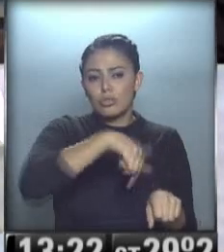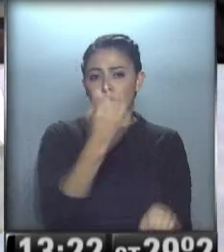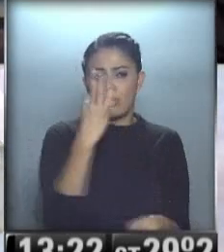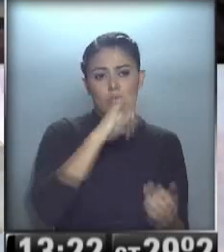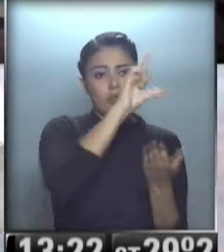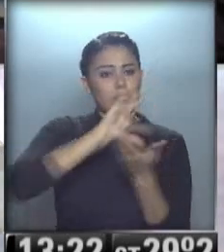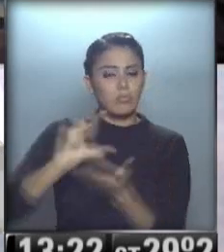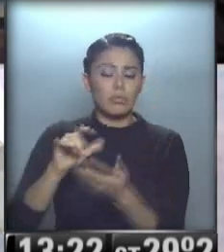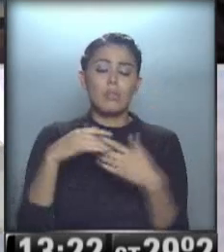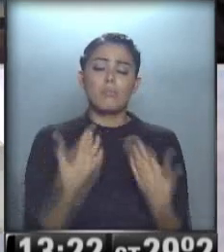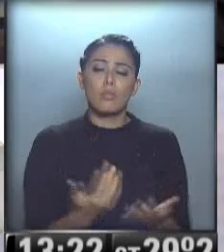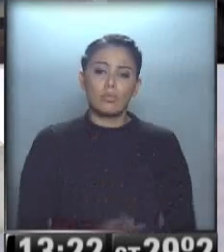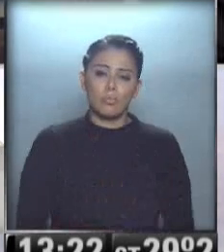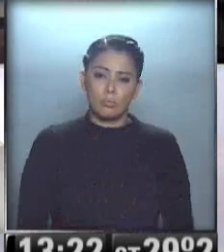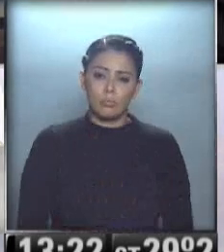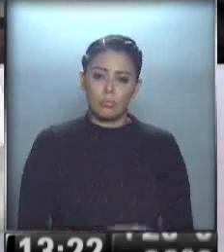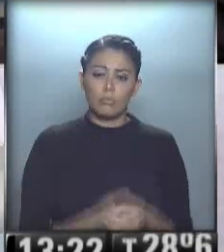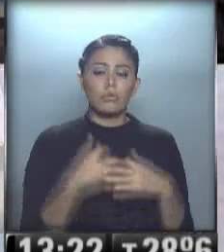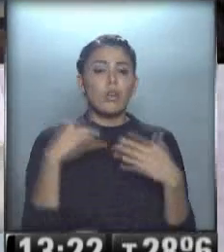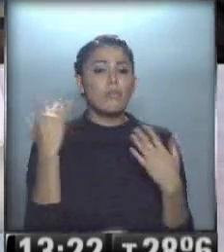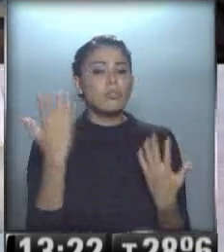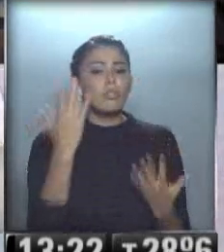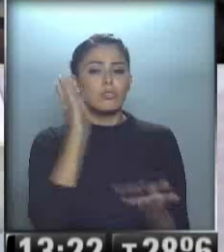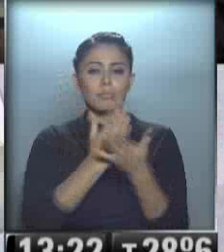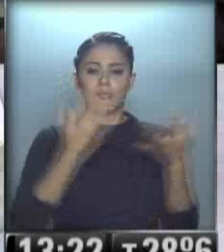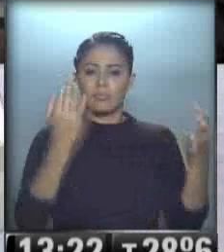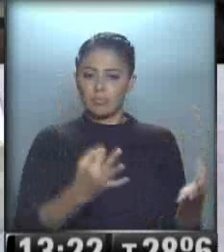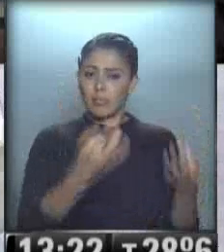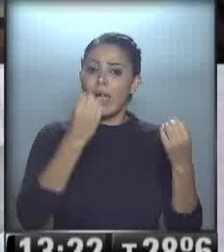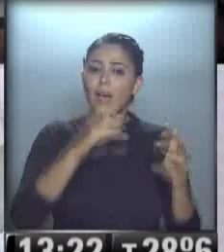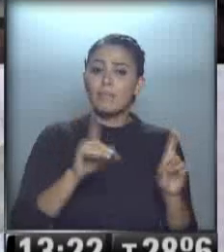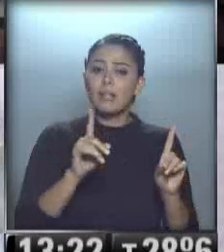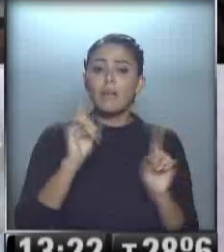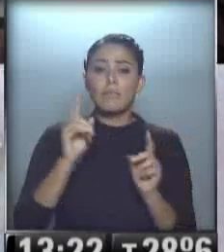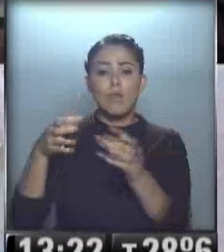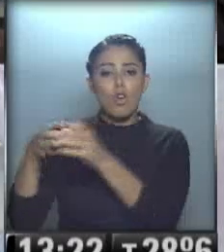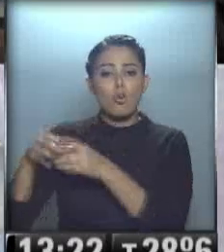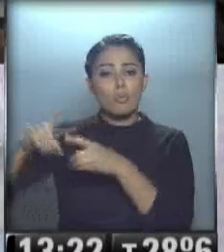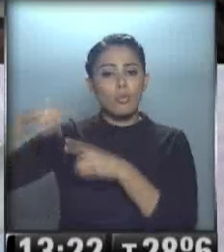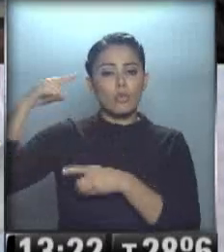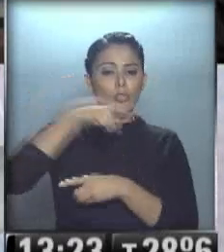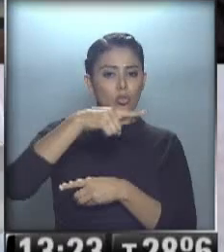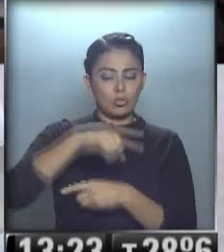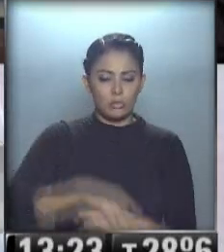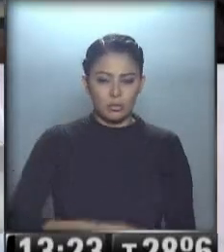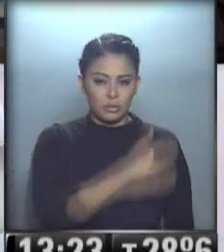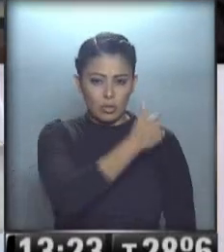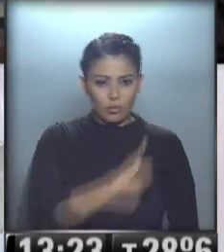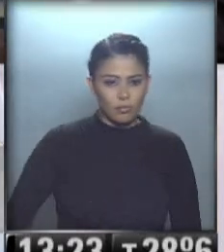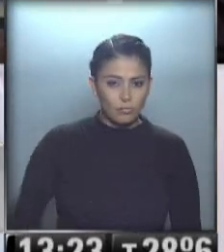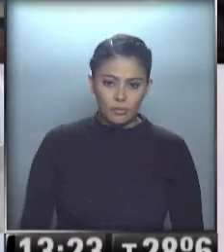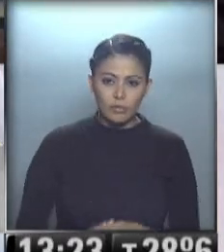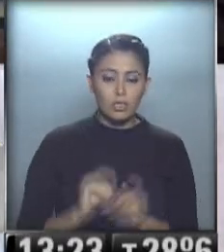que por supuesto estas reivindicaciones fueron montadas por los sectores opositores históricos aquí eh en